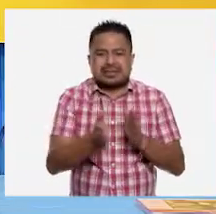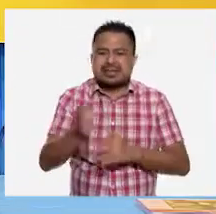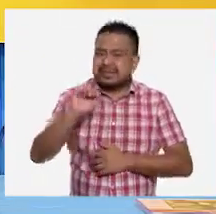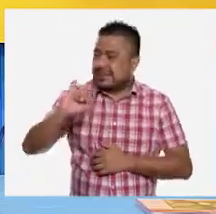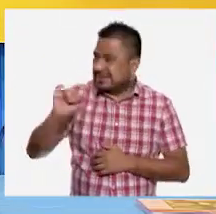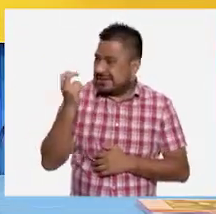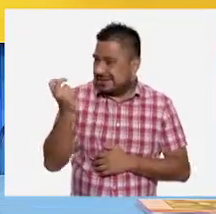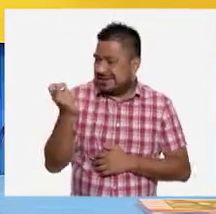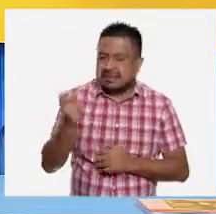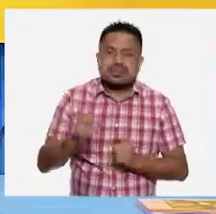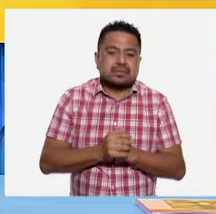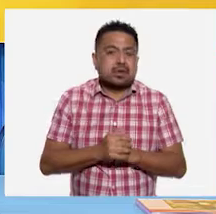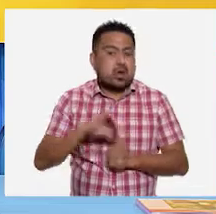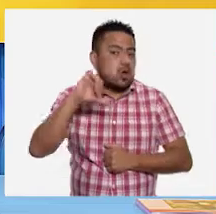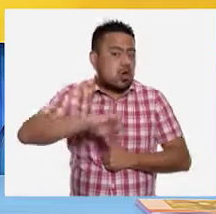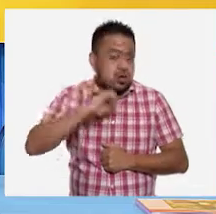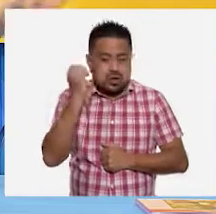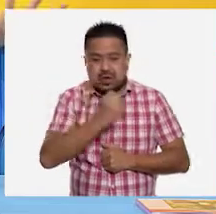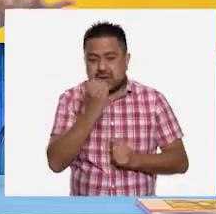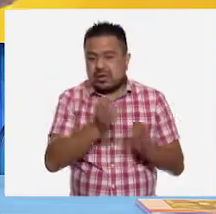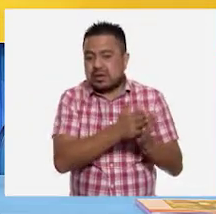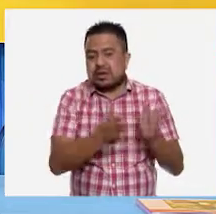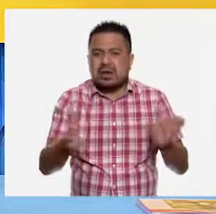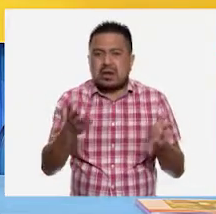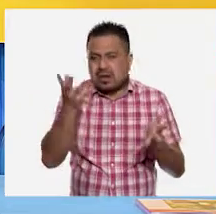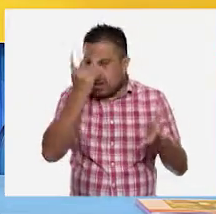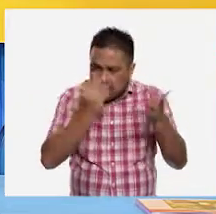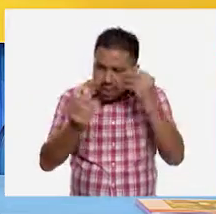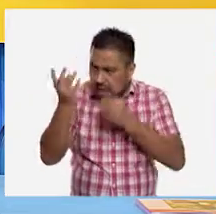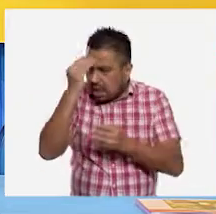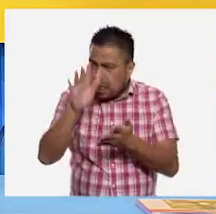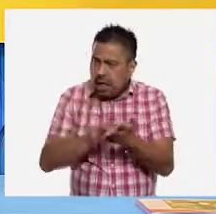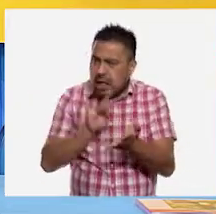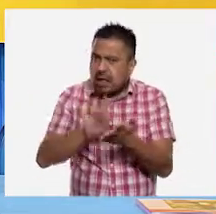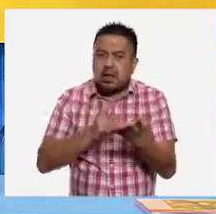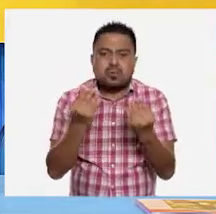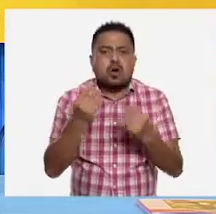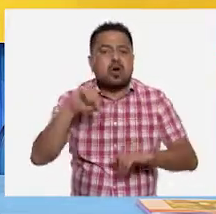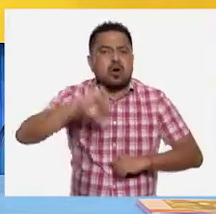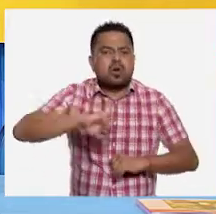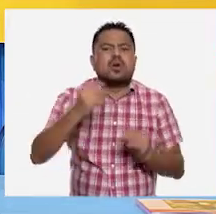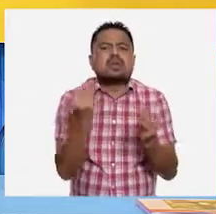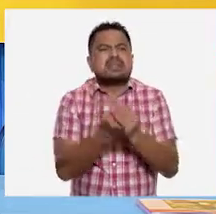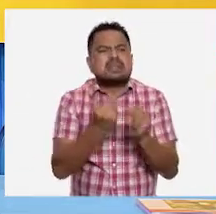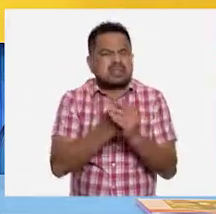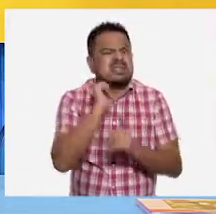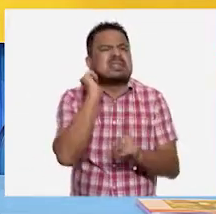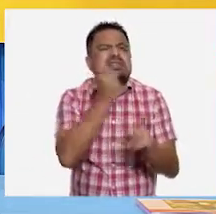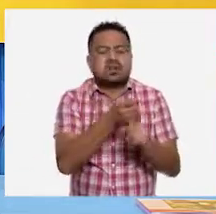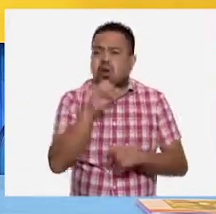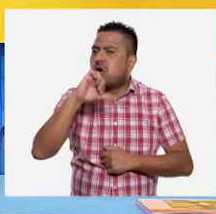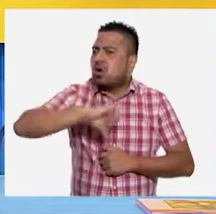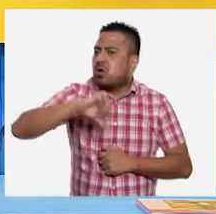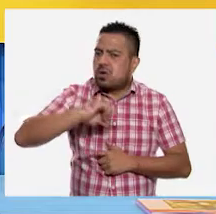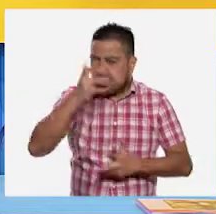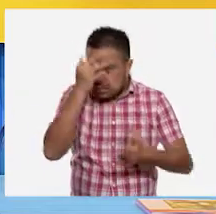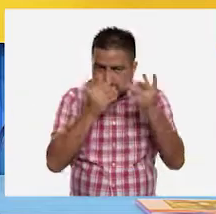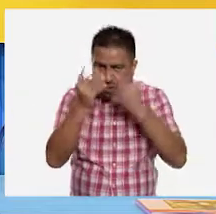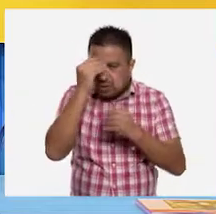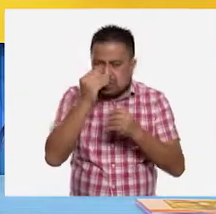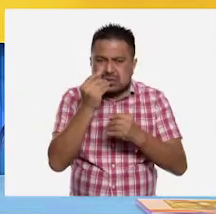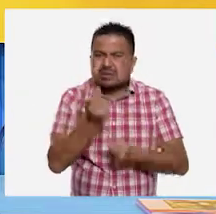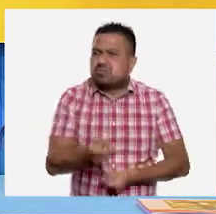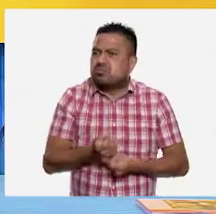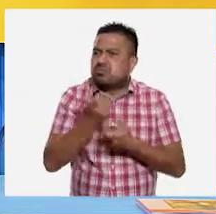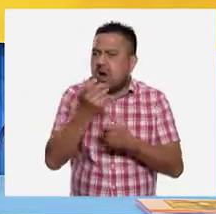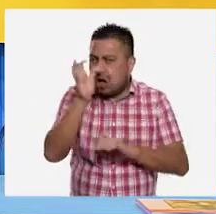Jenny. Este ciclo escolar ha estado lleno de muchos aprendizajes. Y esta clase no será la excepción. El día de hoy aprenderemos sobre las